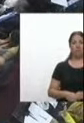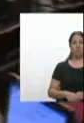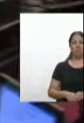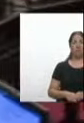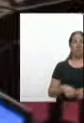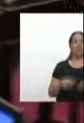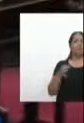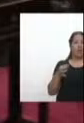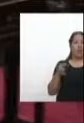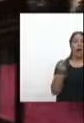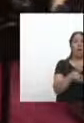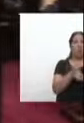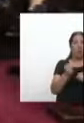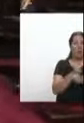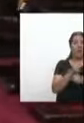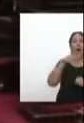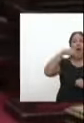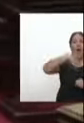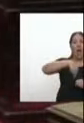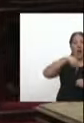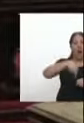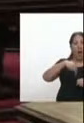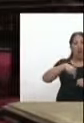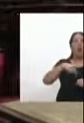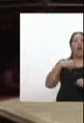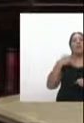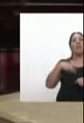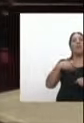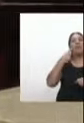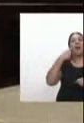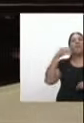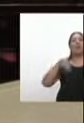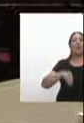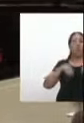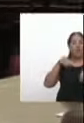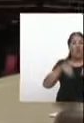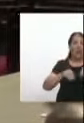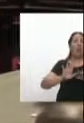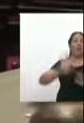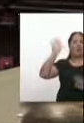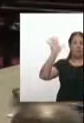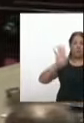tuitear Villarroel. A ver, explotan los teléfonos, es el tema del día, es un escándalo.